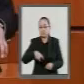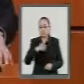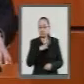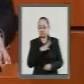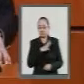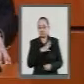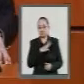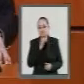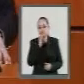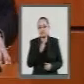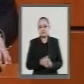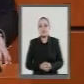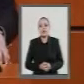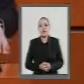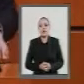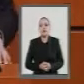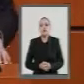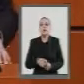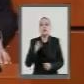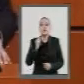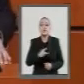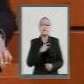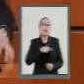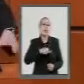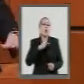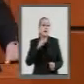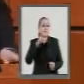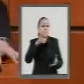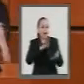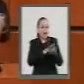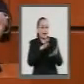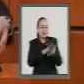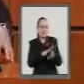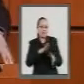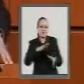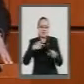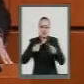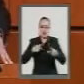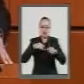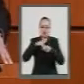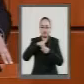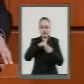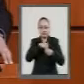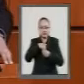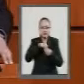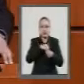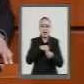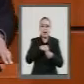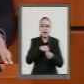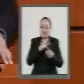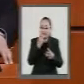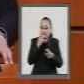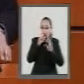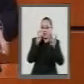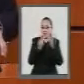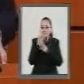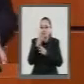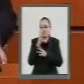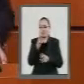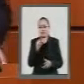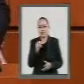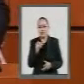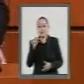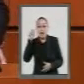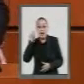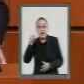la sobrepoblación en los penales de Nuevo León no es nuevo, sí es verdad, pero él lo